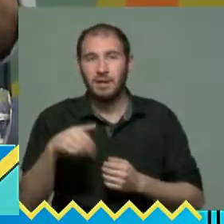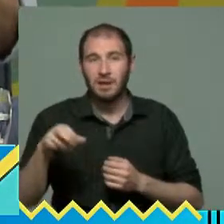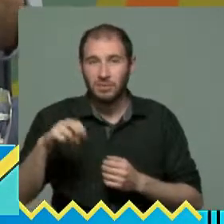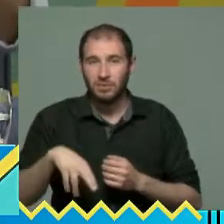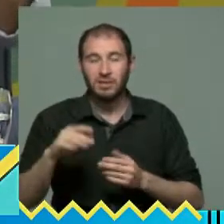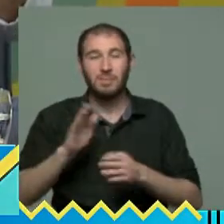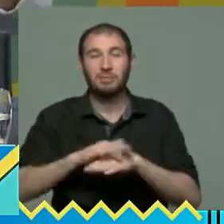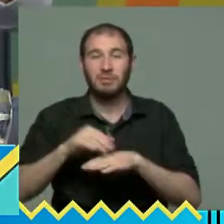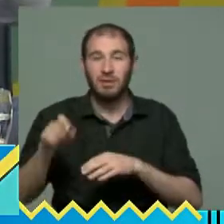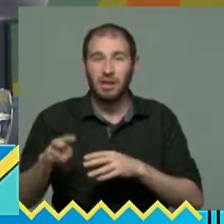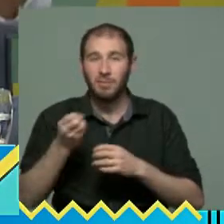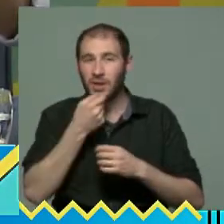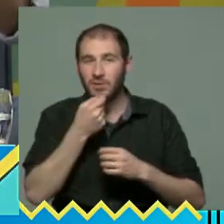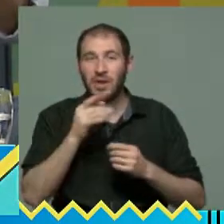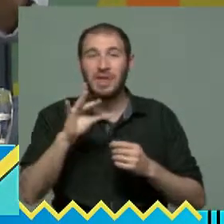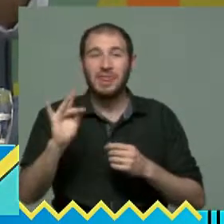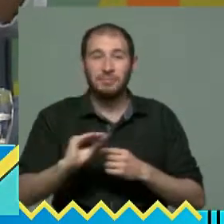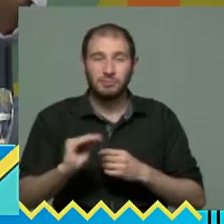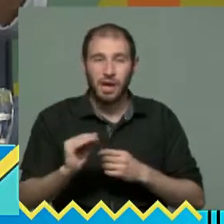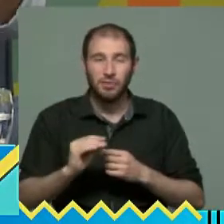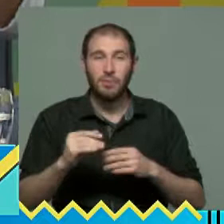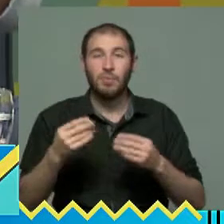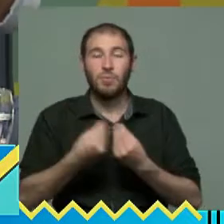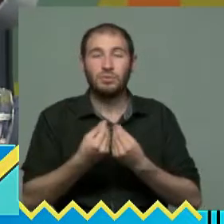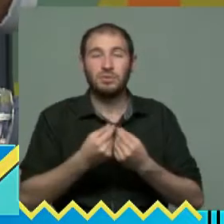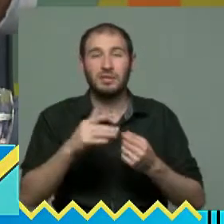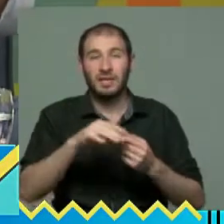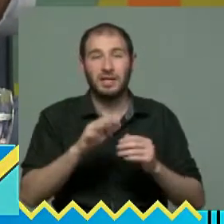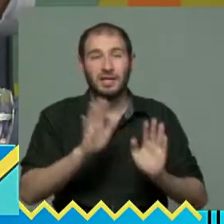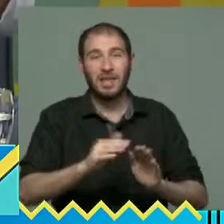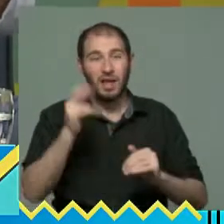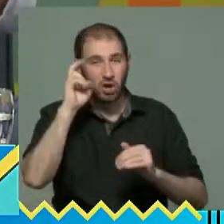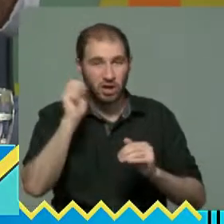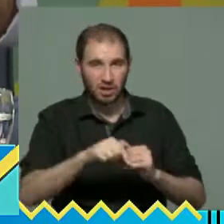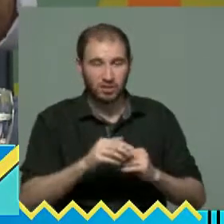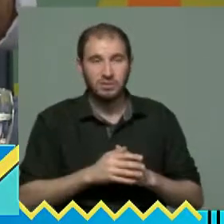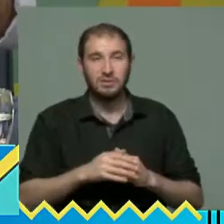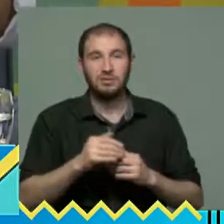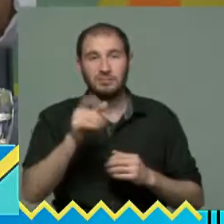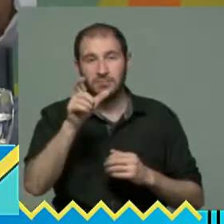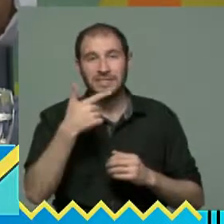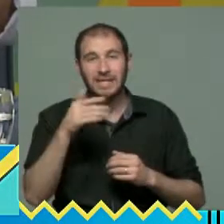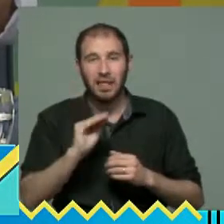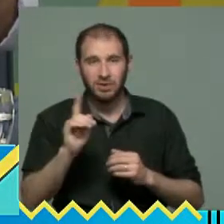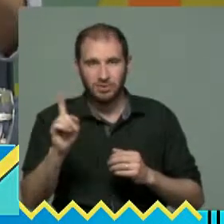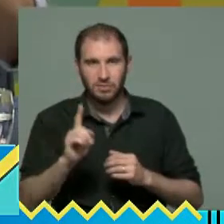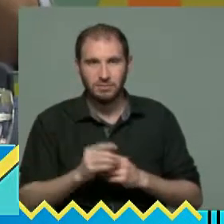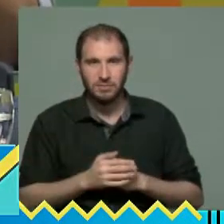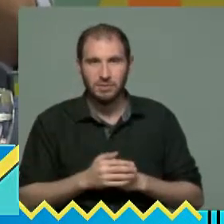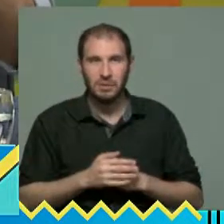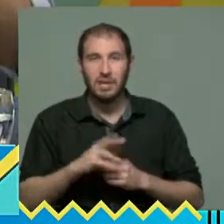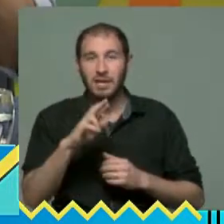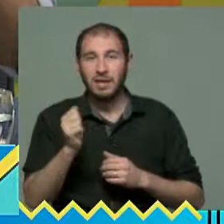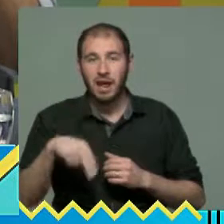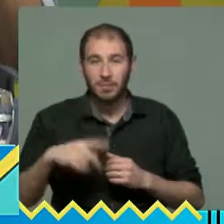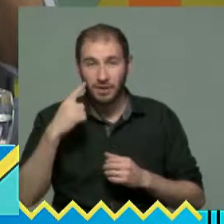llave. Porque si bien en diputados la mayoría legislativa la sigue manteniendo Cornejo, en senadores no. O sea que Ramón tiene